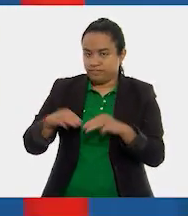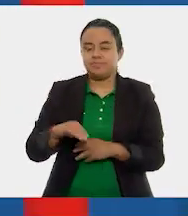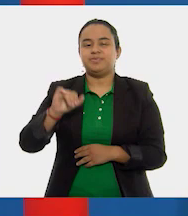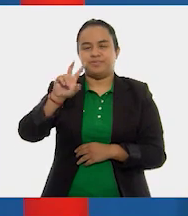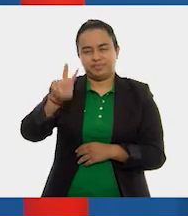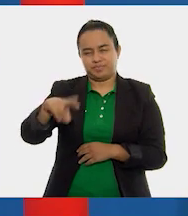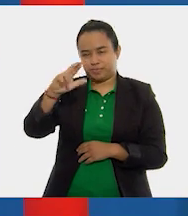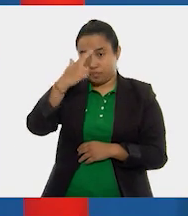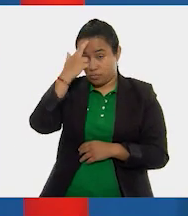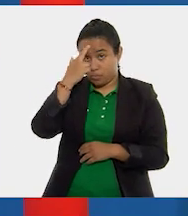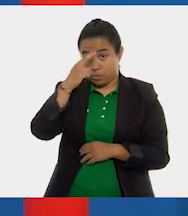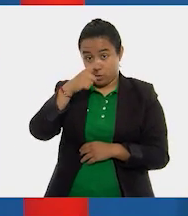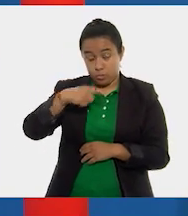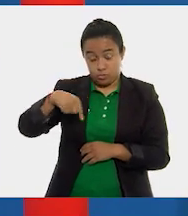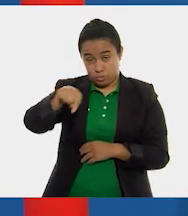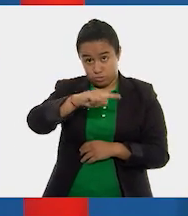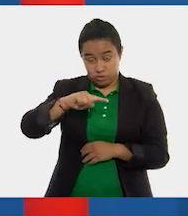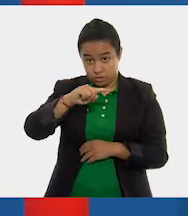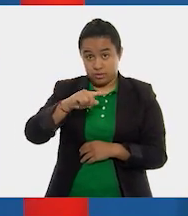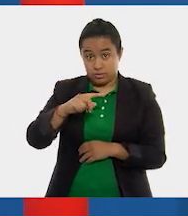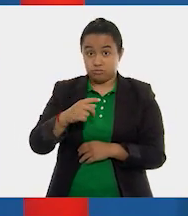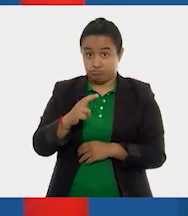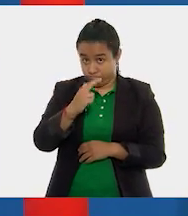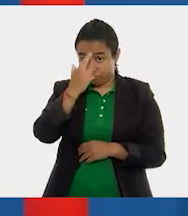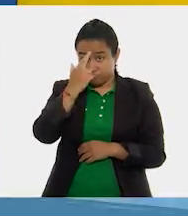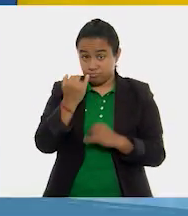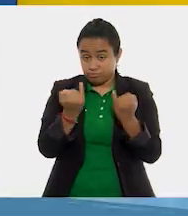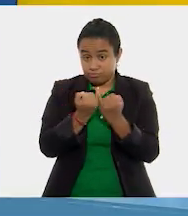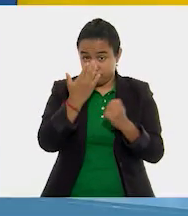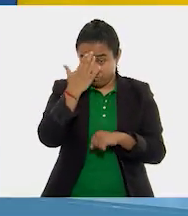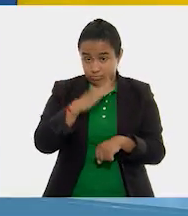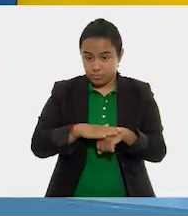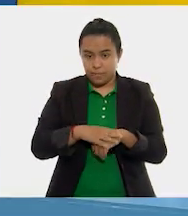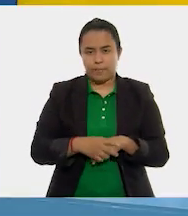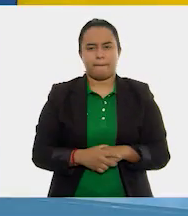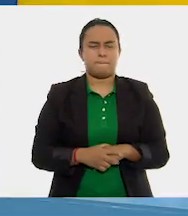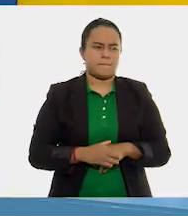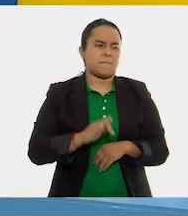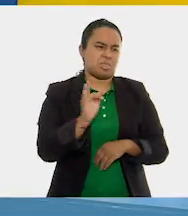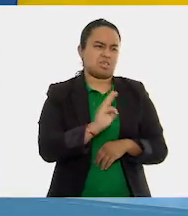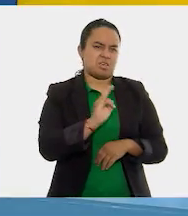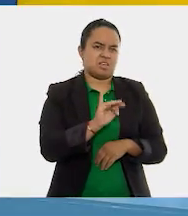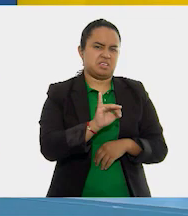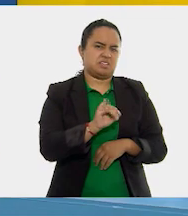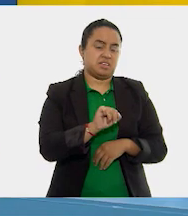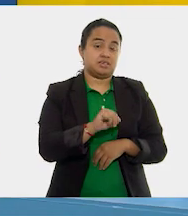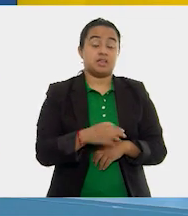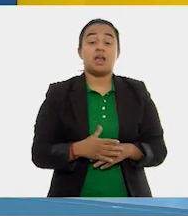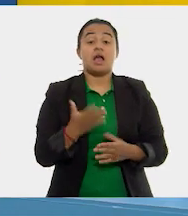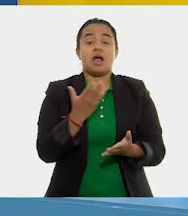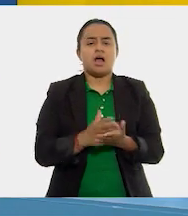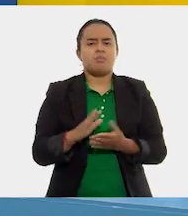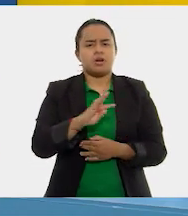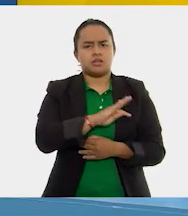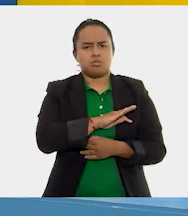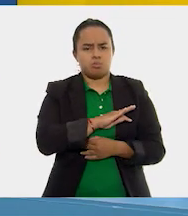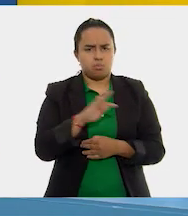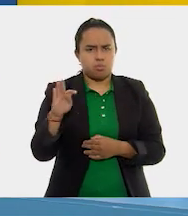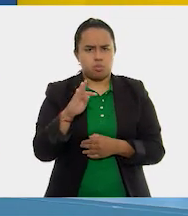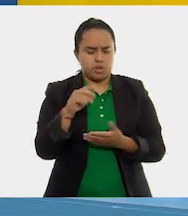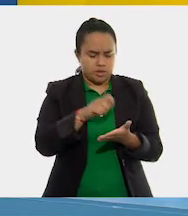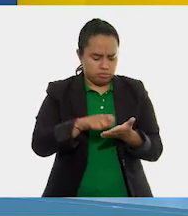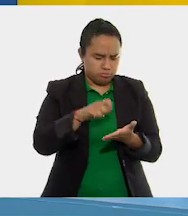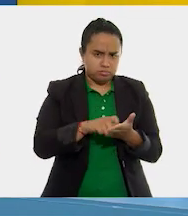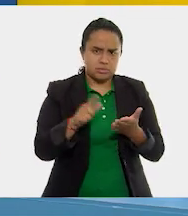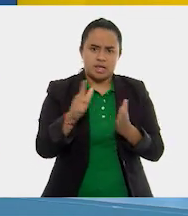recuerdo. Allí en casita, amigas y amigos, ¿ustedes también lo recuerdan? Seguramente sí. Además, podrán consultar sus